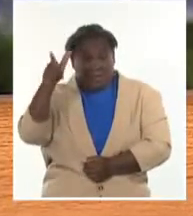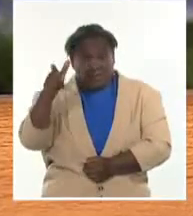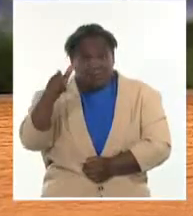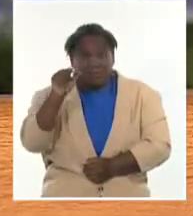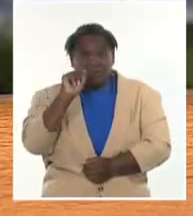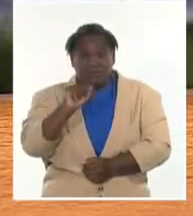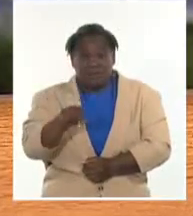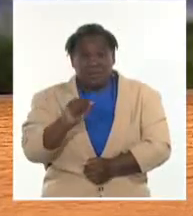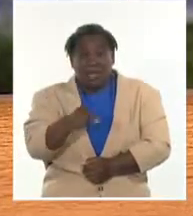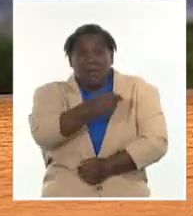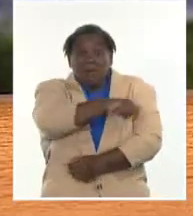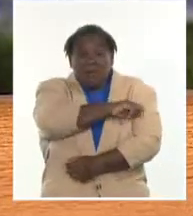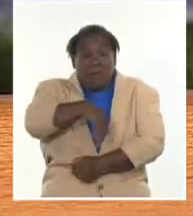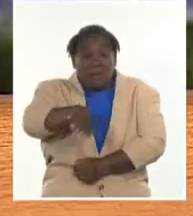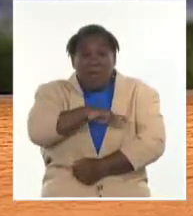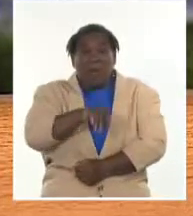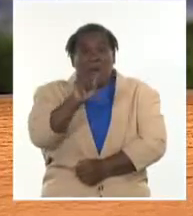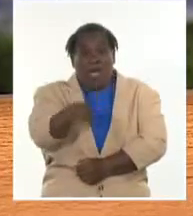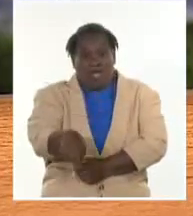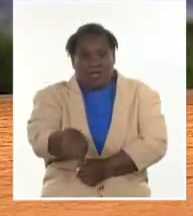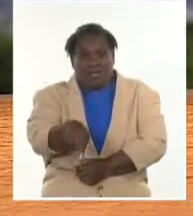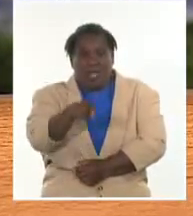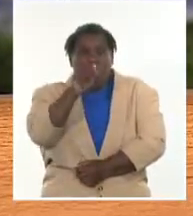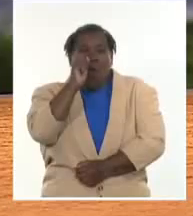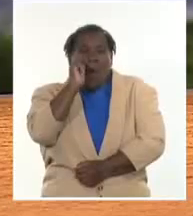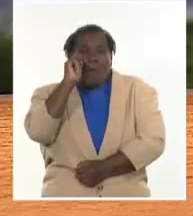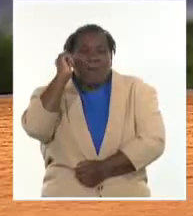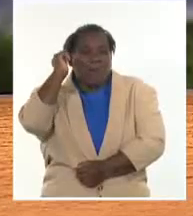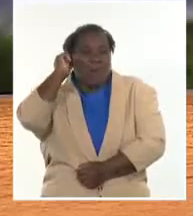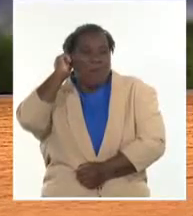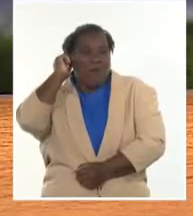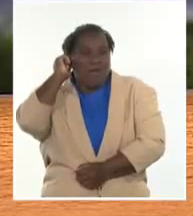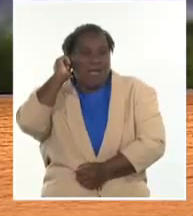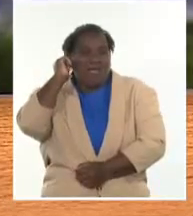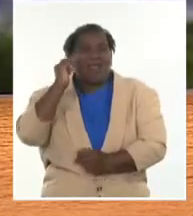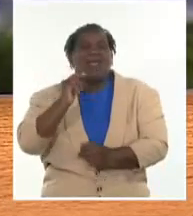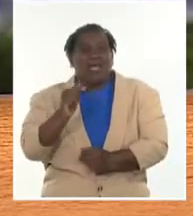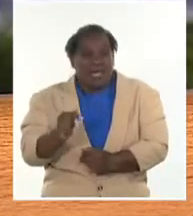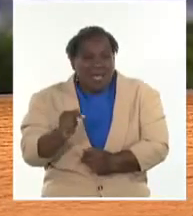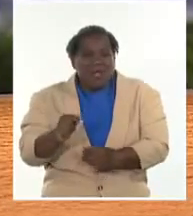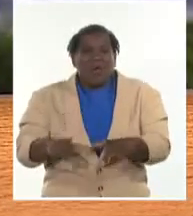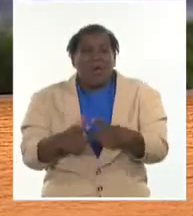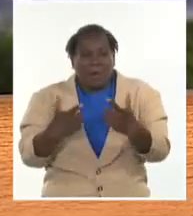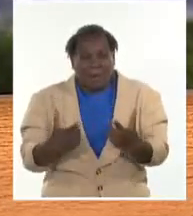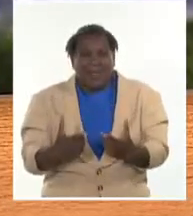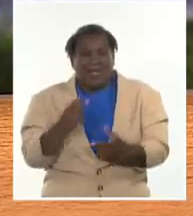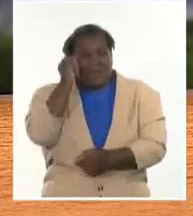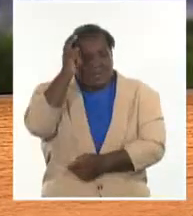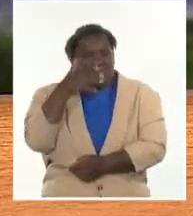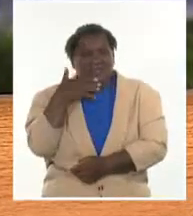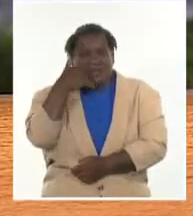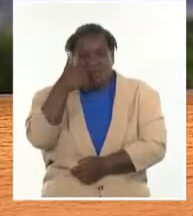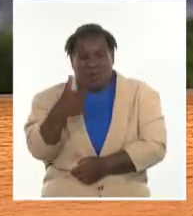está el pueblo, los hombres y mujeres que las hacen posible, quienes nos